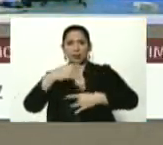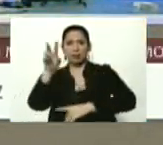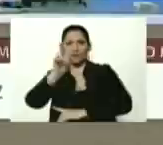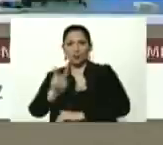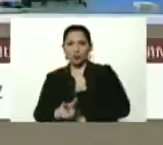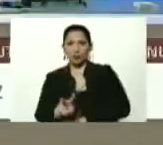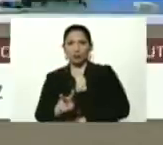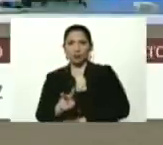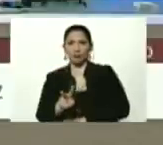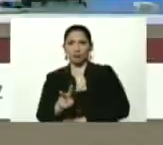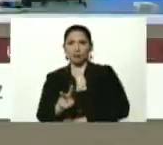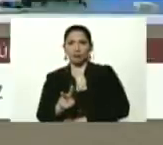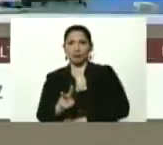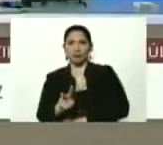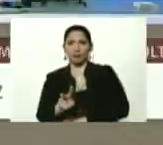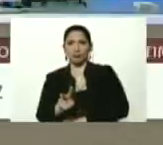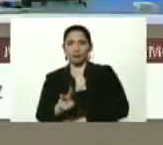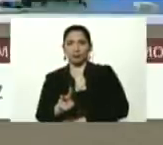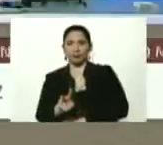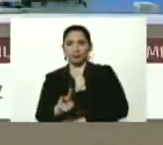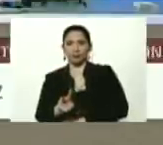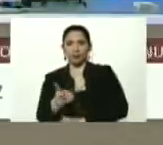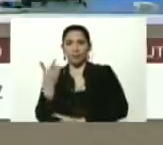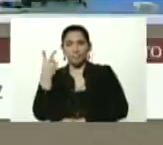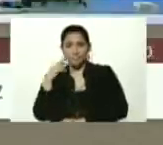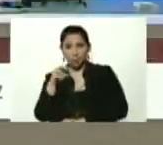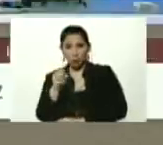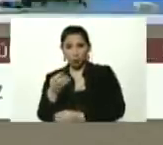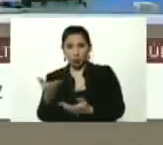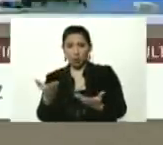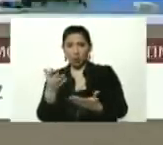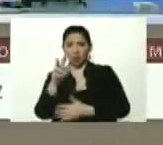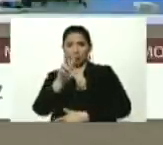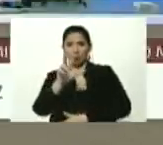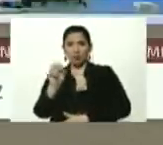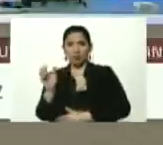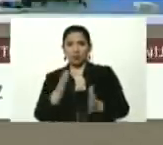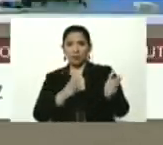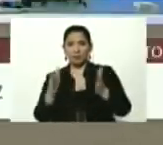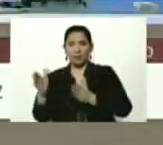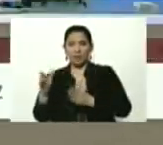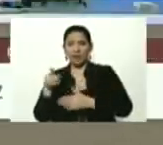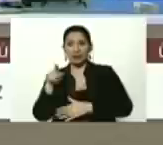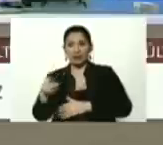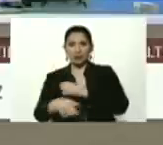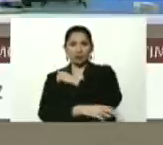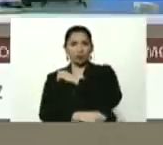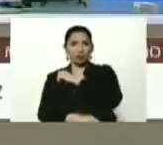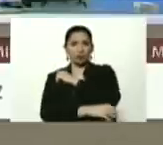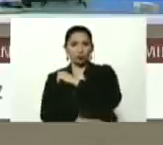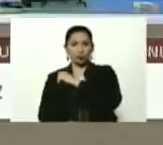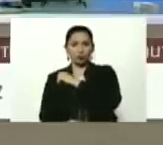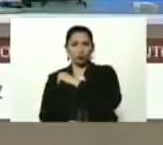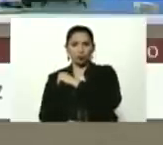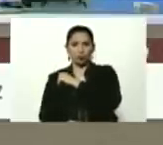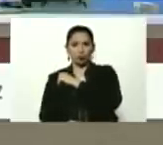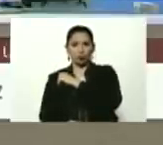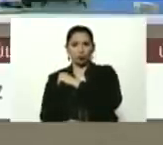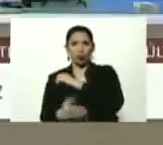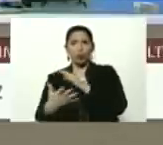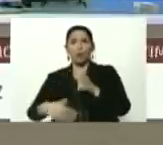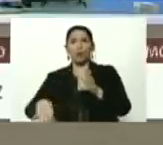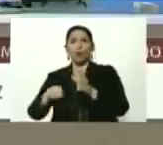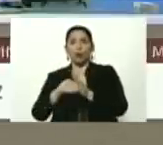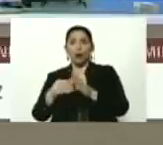Venezuela. Es por ello que el 30 de marzo este estafador usurpador vuelve a